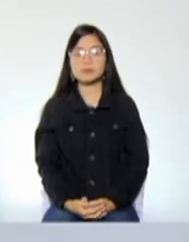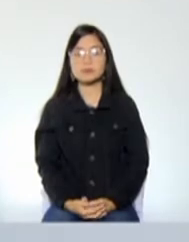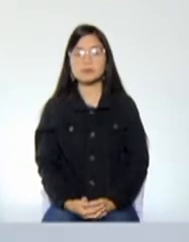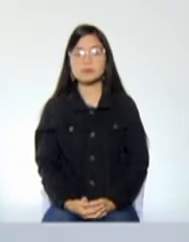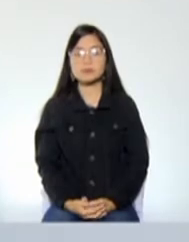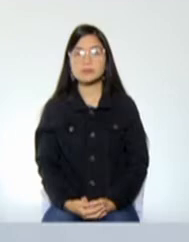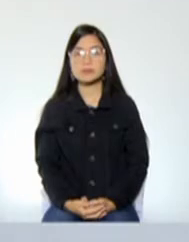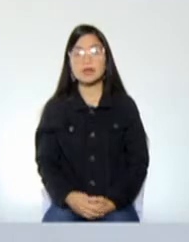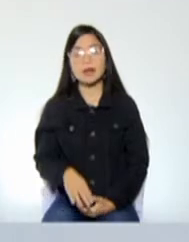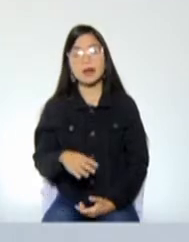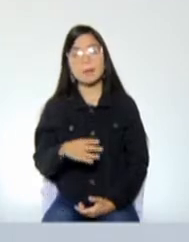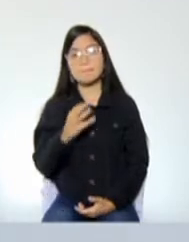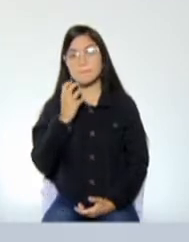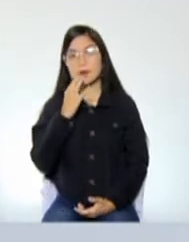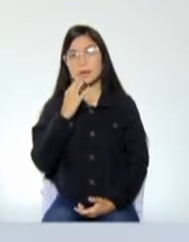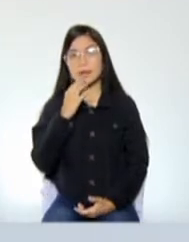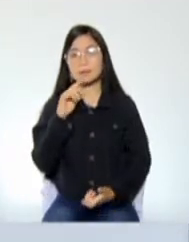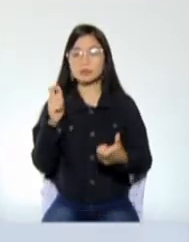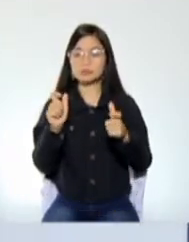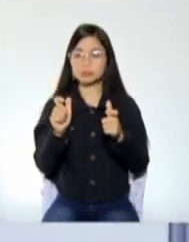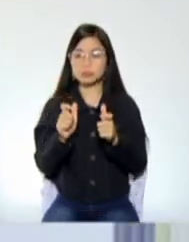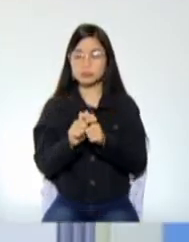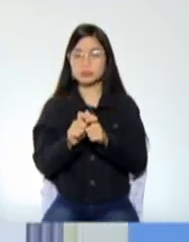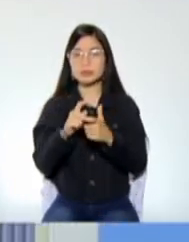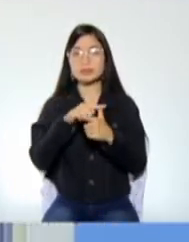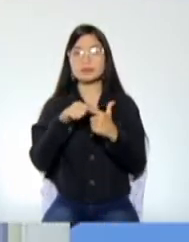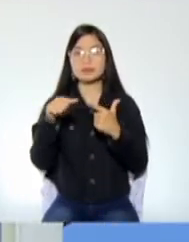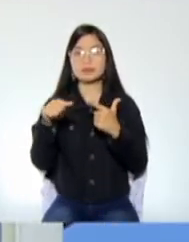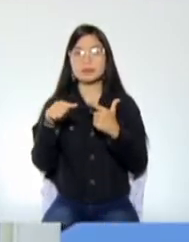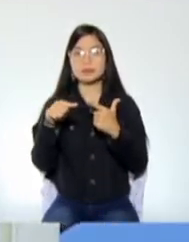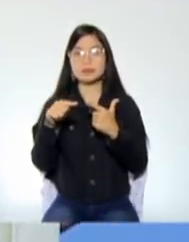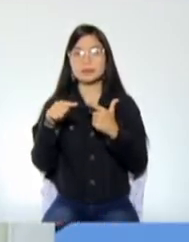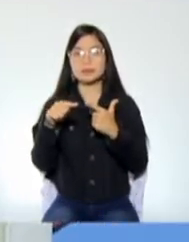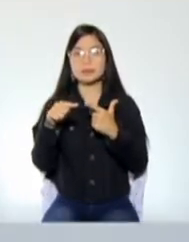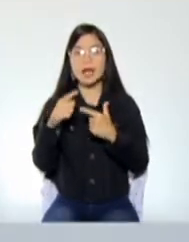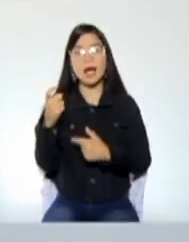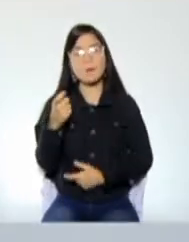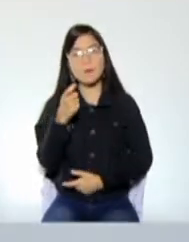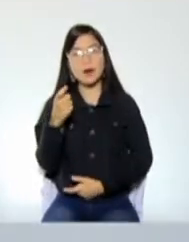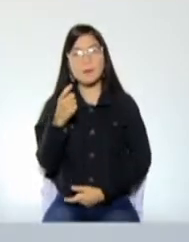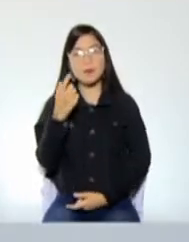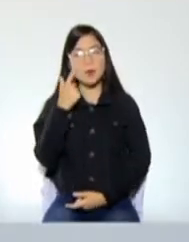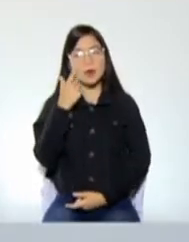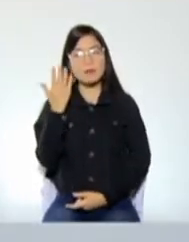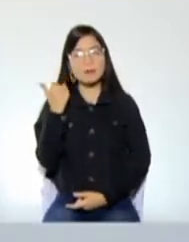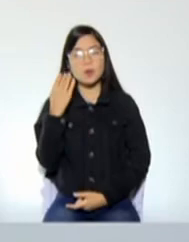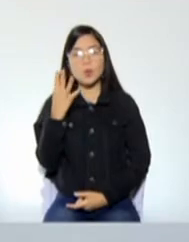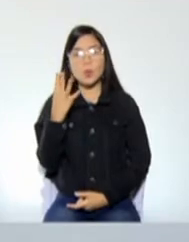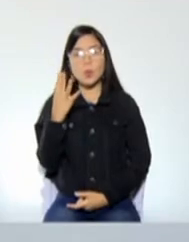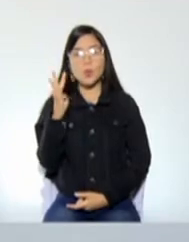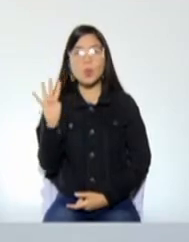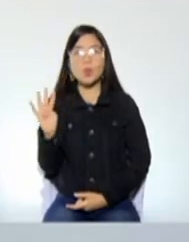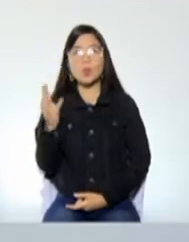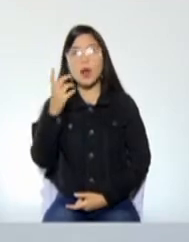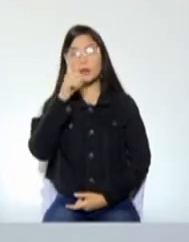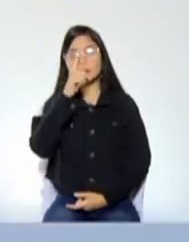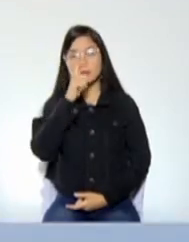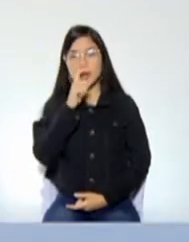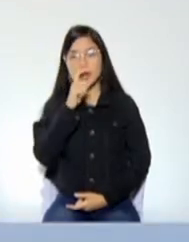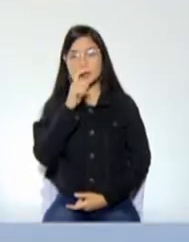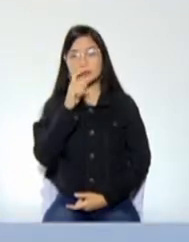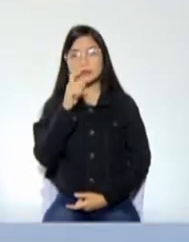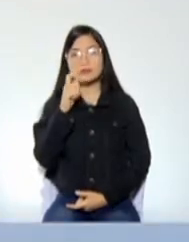algo más pequeño, recurrimos a lo que vimos en tercer año, en cuarto año, cuando vimos